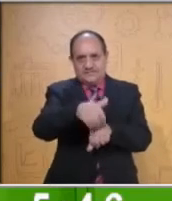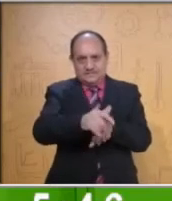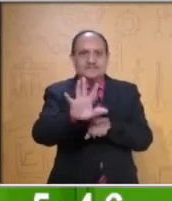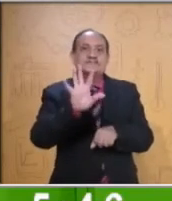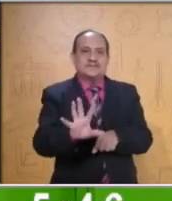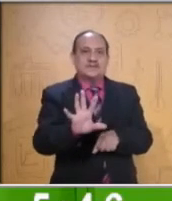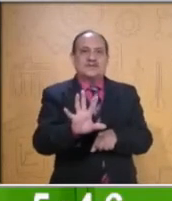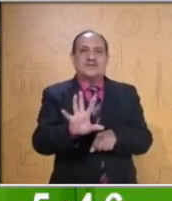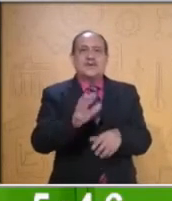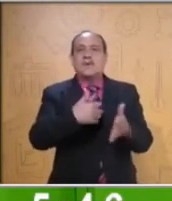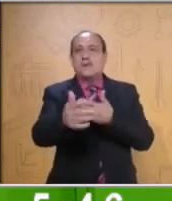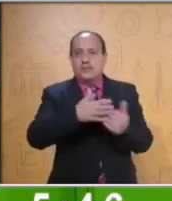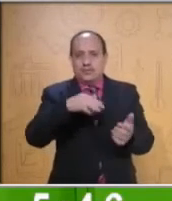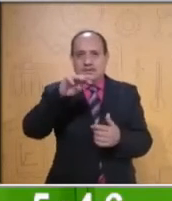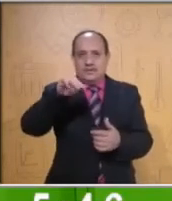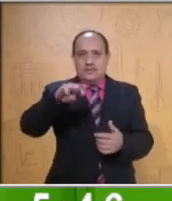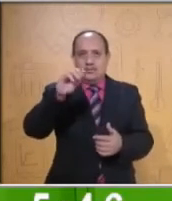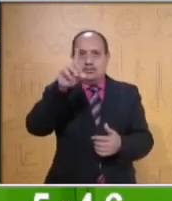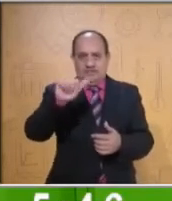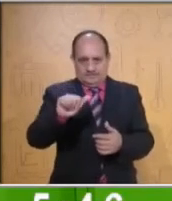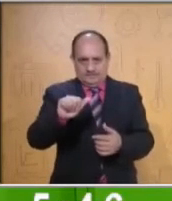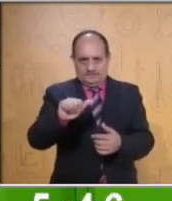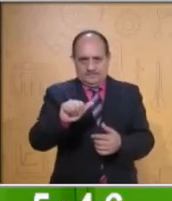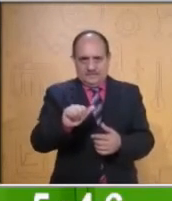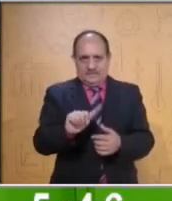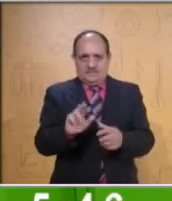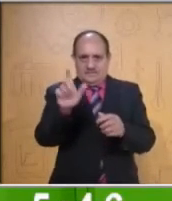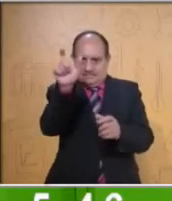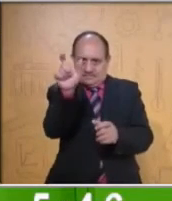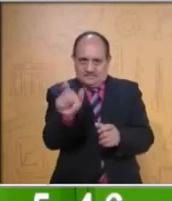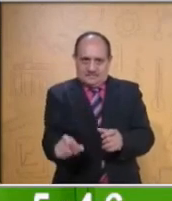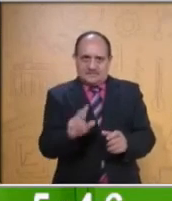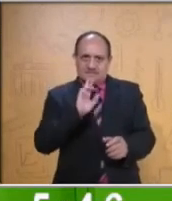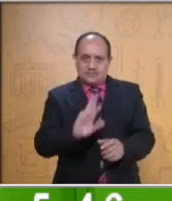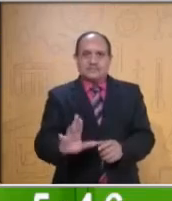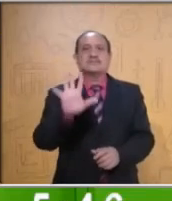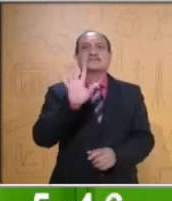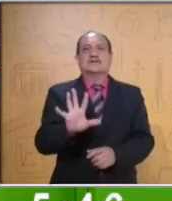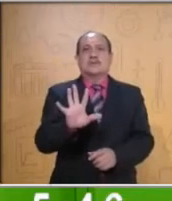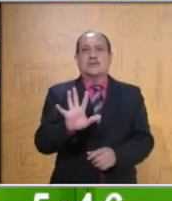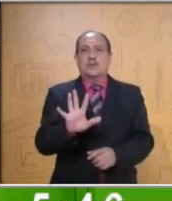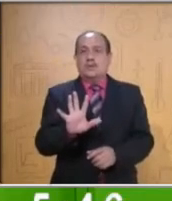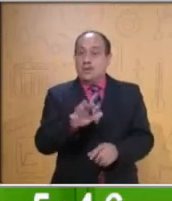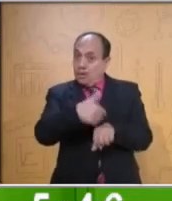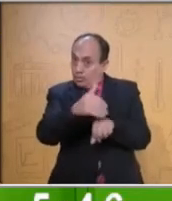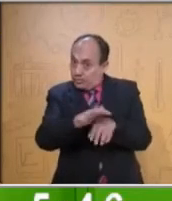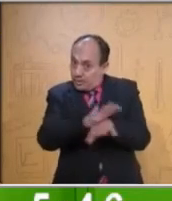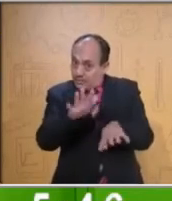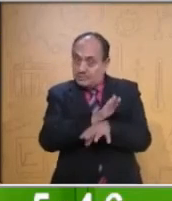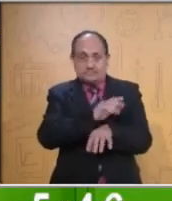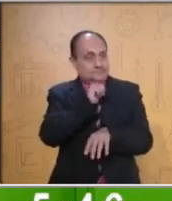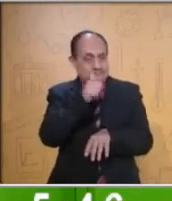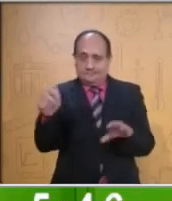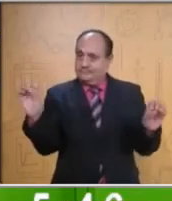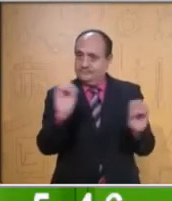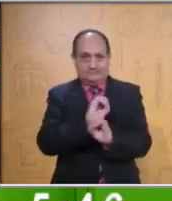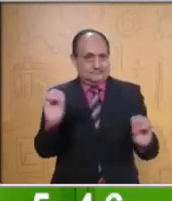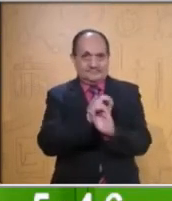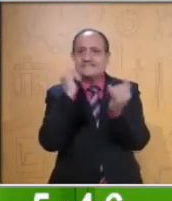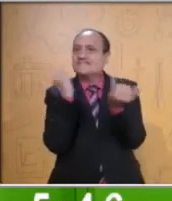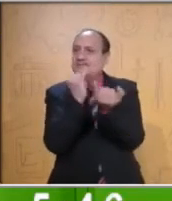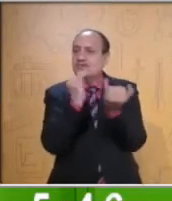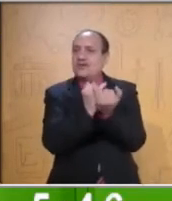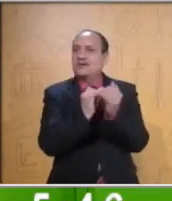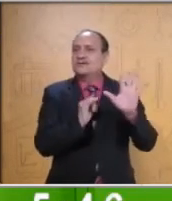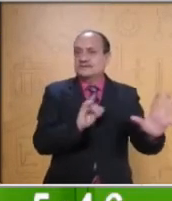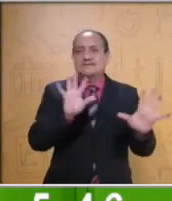la moda sigue siendo 5. ¿Este dato se modificó? Tampoco se modificó.